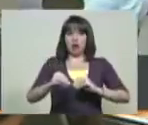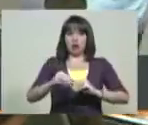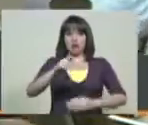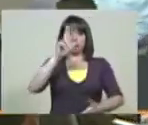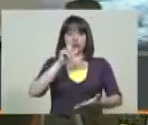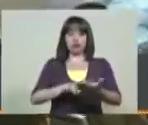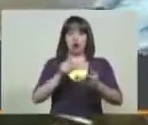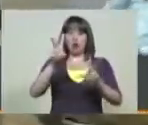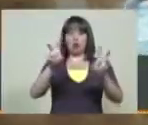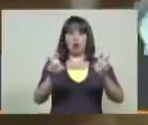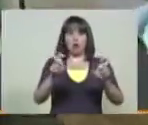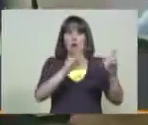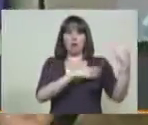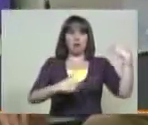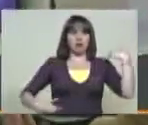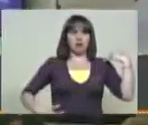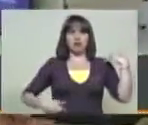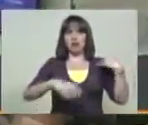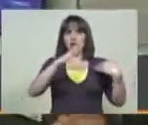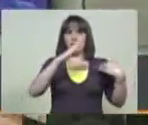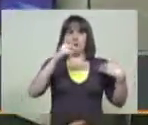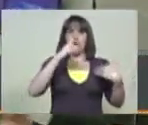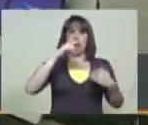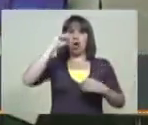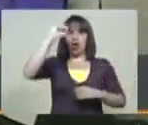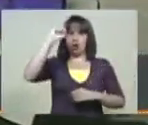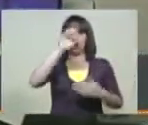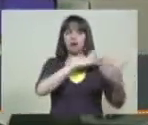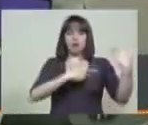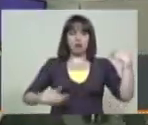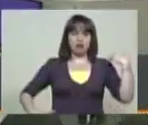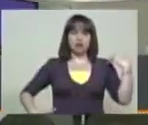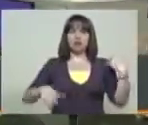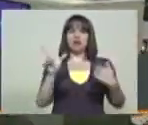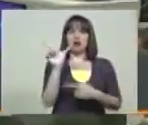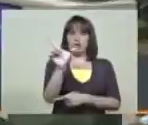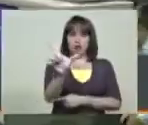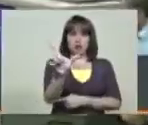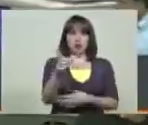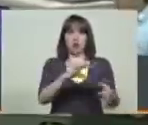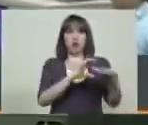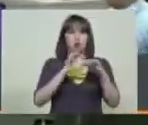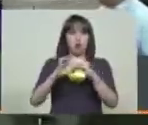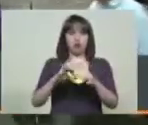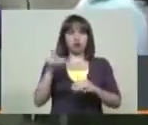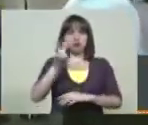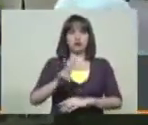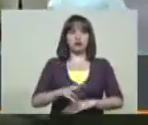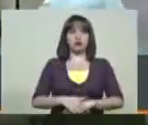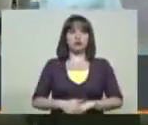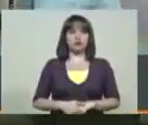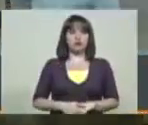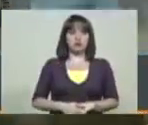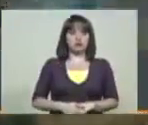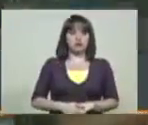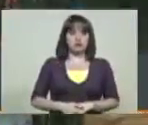compañero presidente nicolás maduro como presidente del partido socialista unido de venezuela